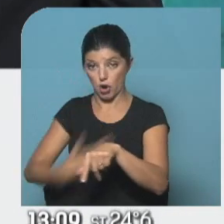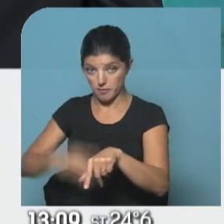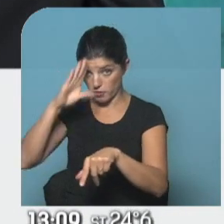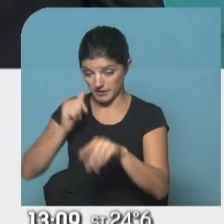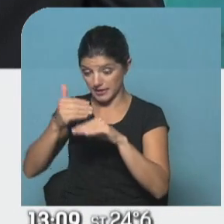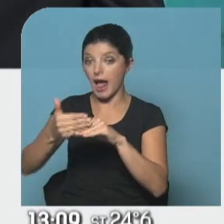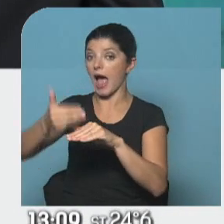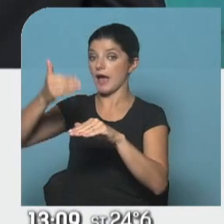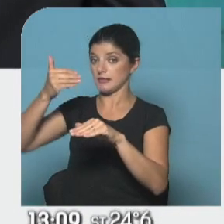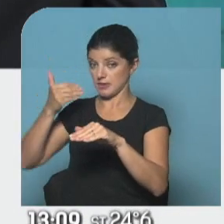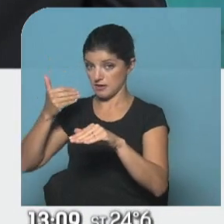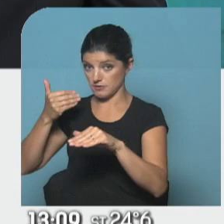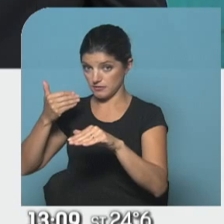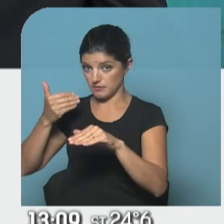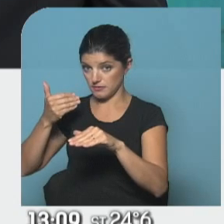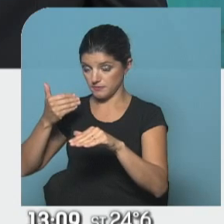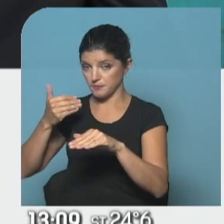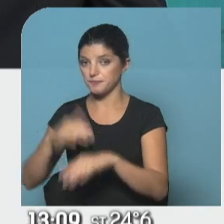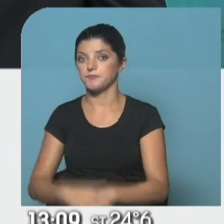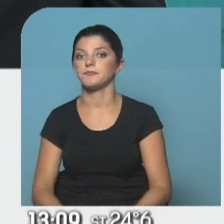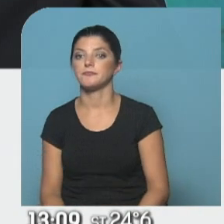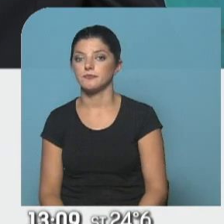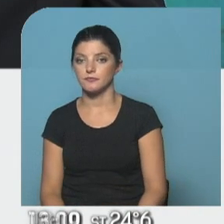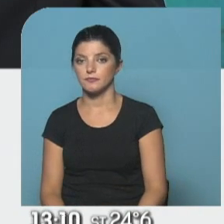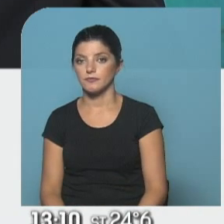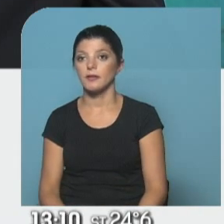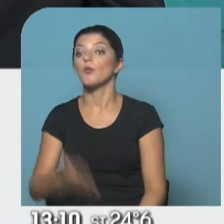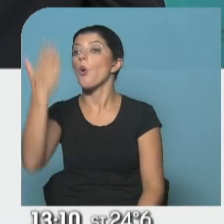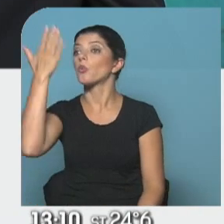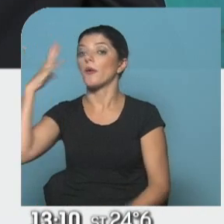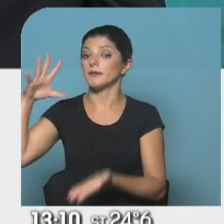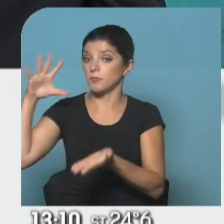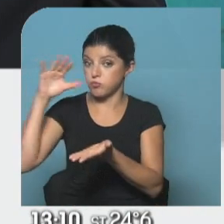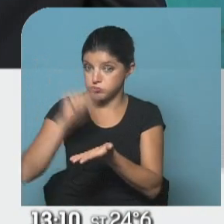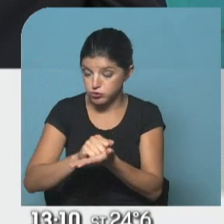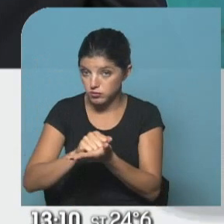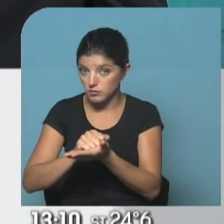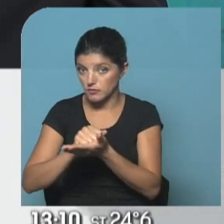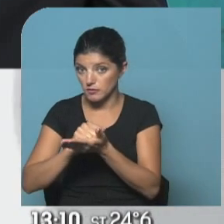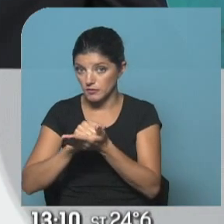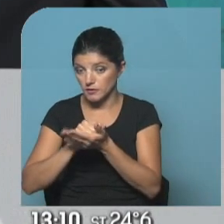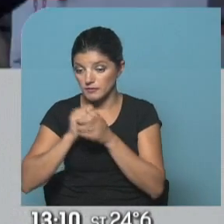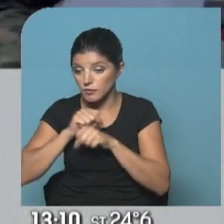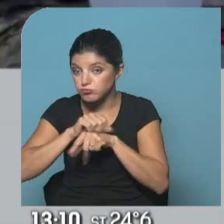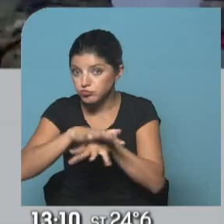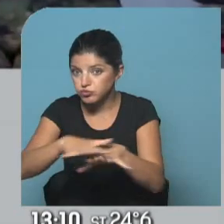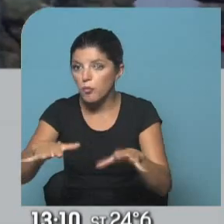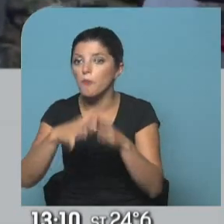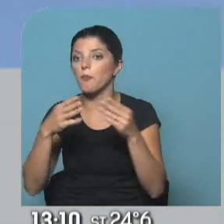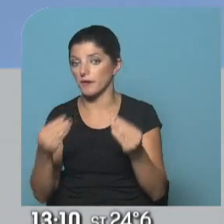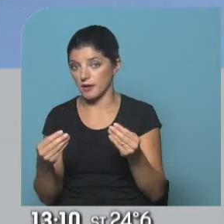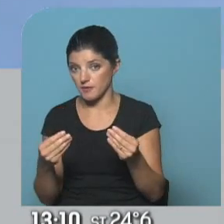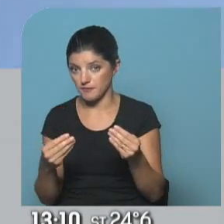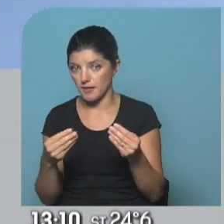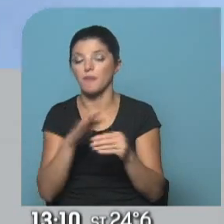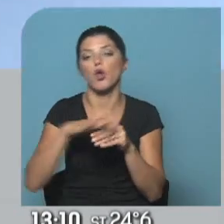no haber habido un replanteo desde la época de la colonización territorial, en donde el despliegue territorial tenía sentido porque había